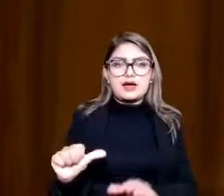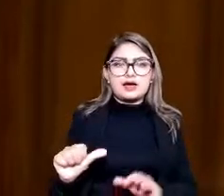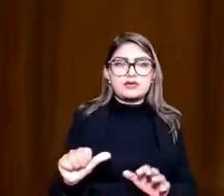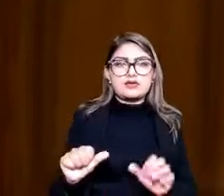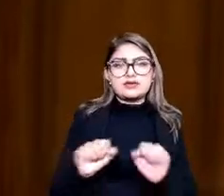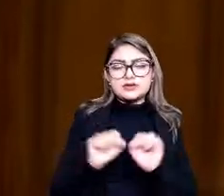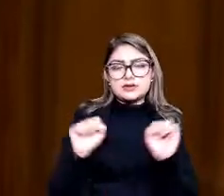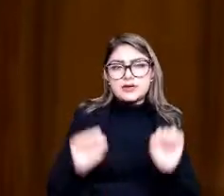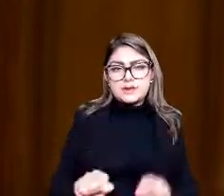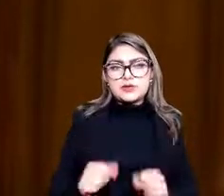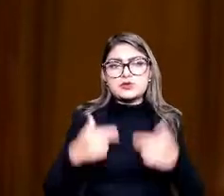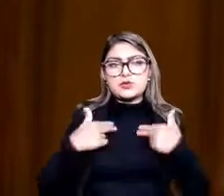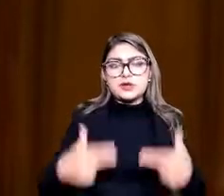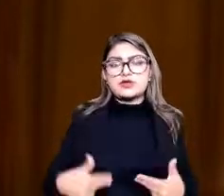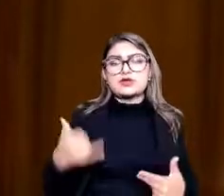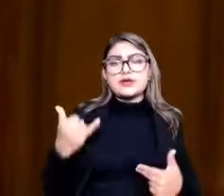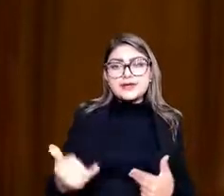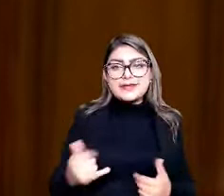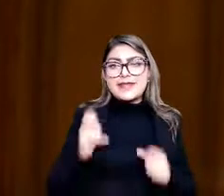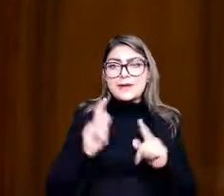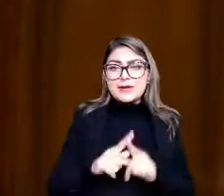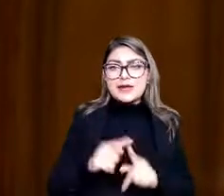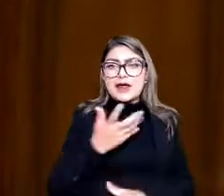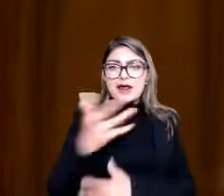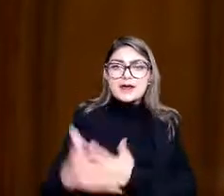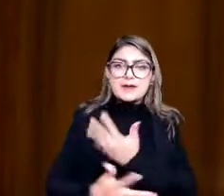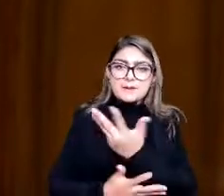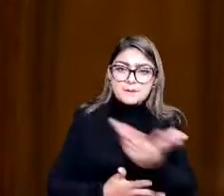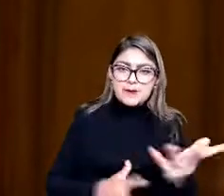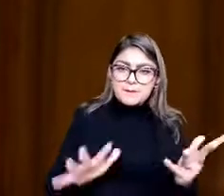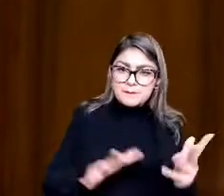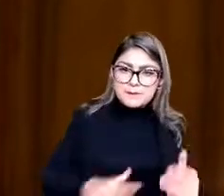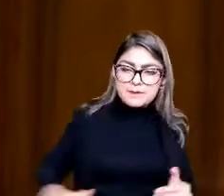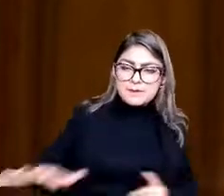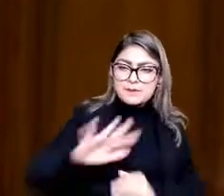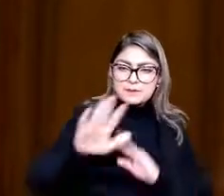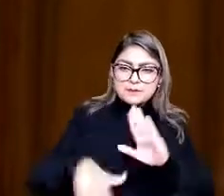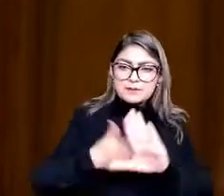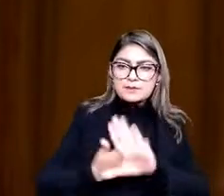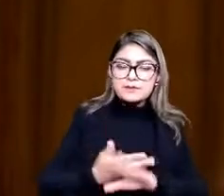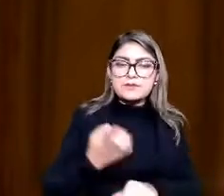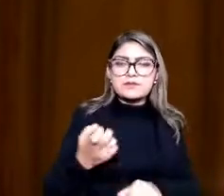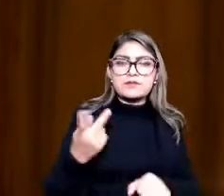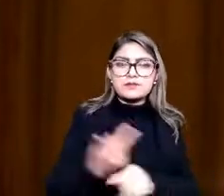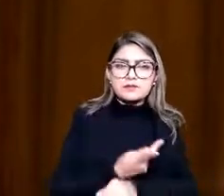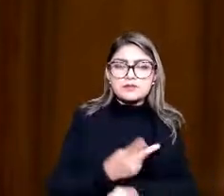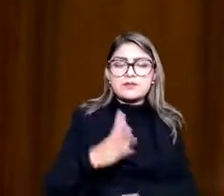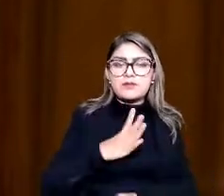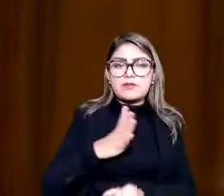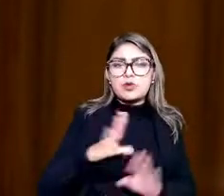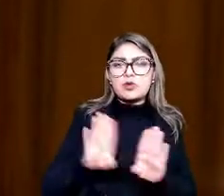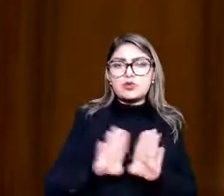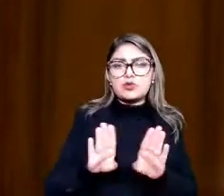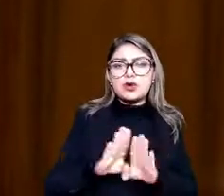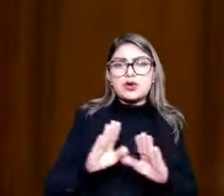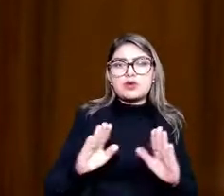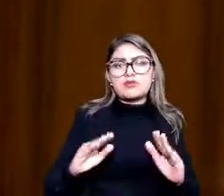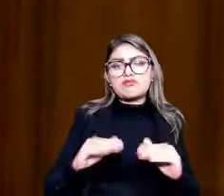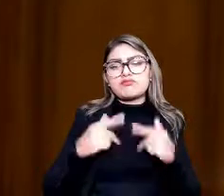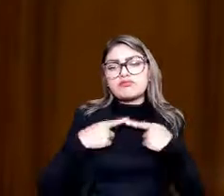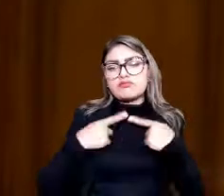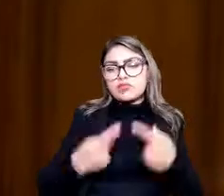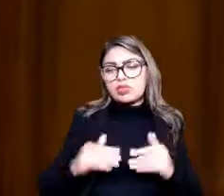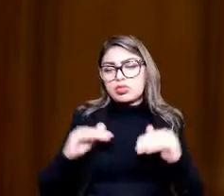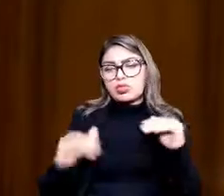los ecosistemas, generando así una mayor vulnerabilidad para todos.